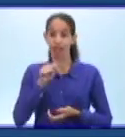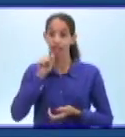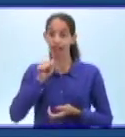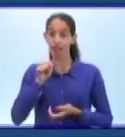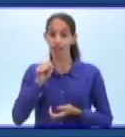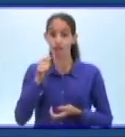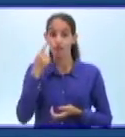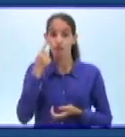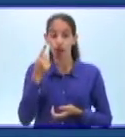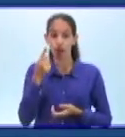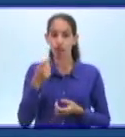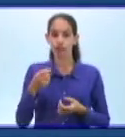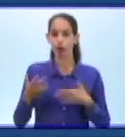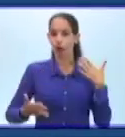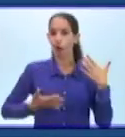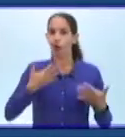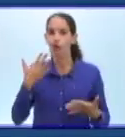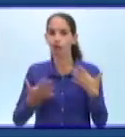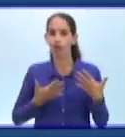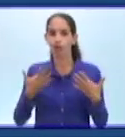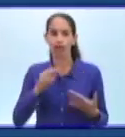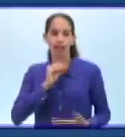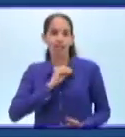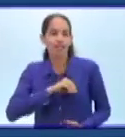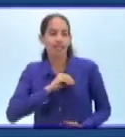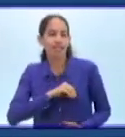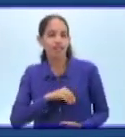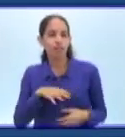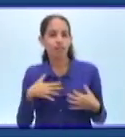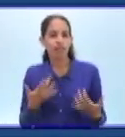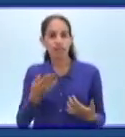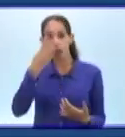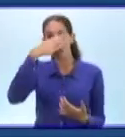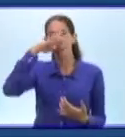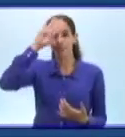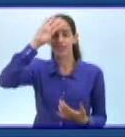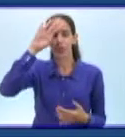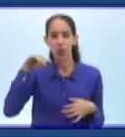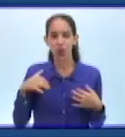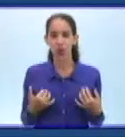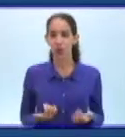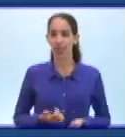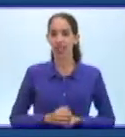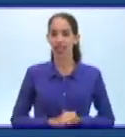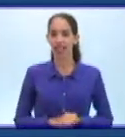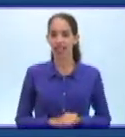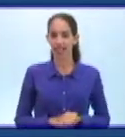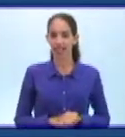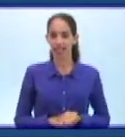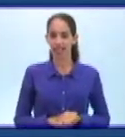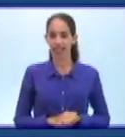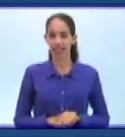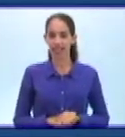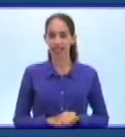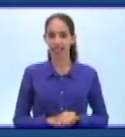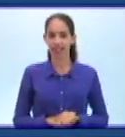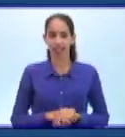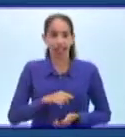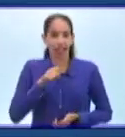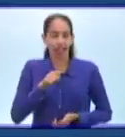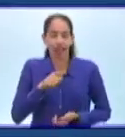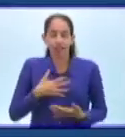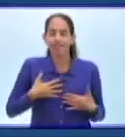ahí hay un sentimiento patrio, ahí hay un momento de